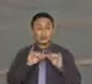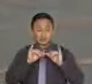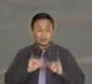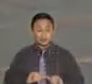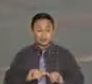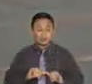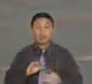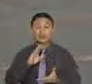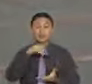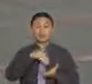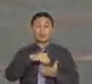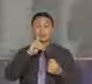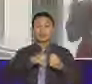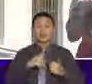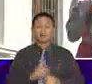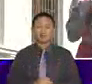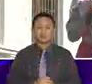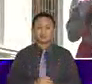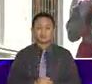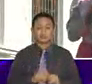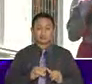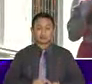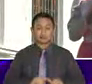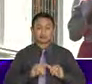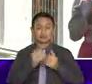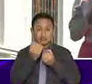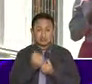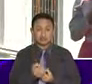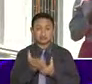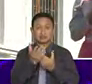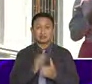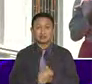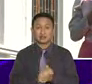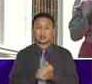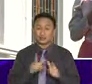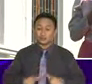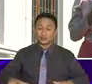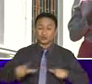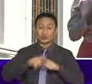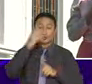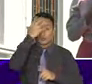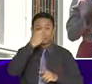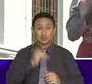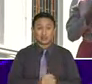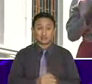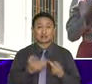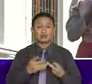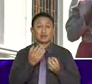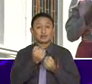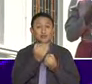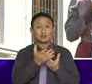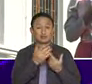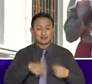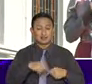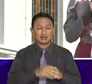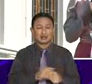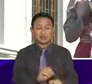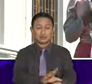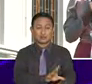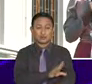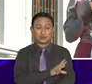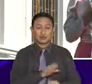del centro de la ciudad nosotros vamos a seguir recorriendo estos lugares históricos y también contarles estas tradiciones